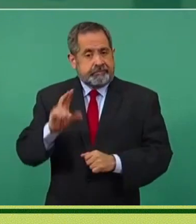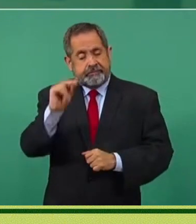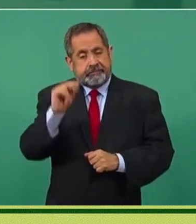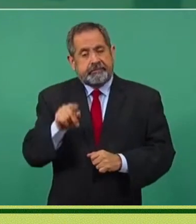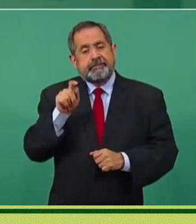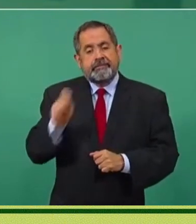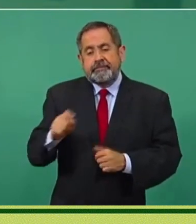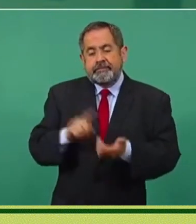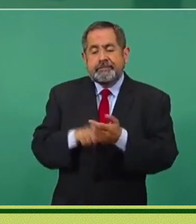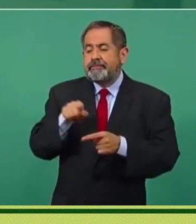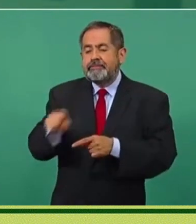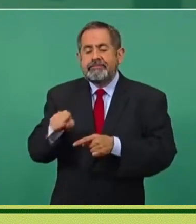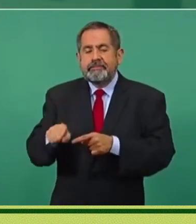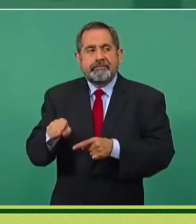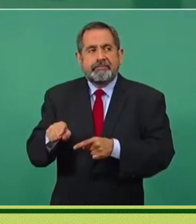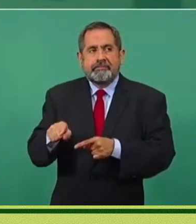está en el lugar